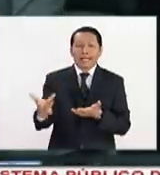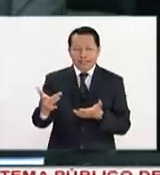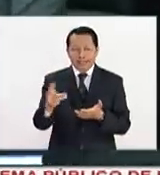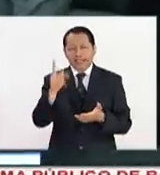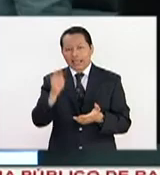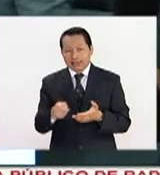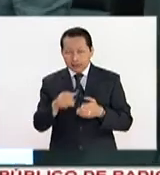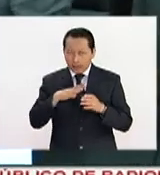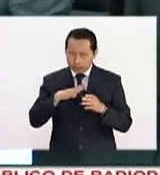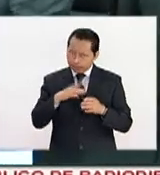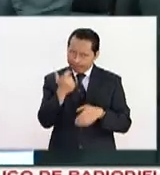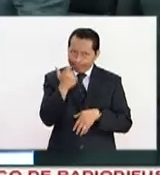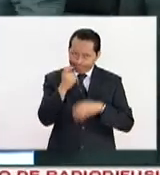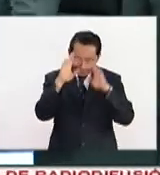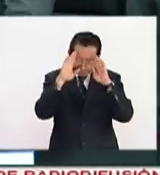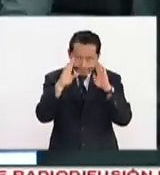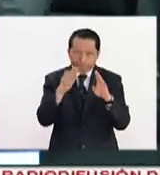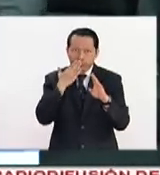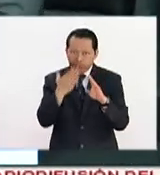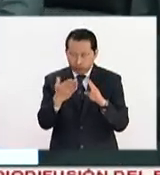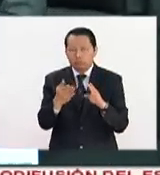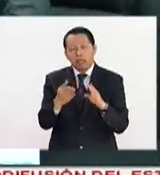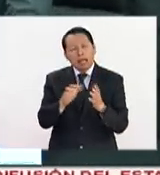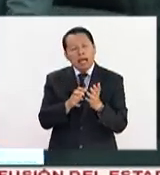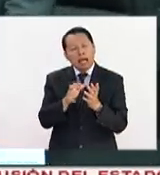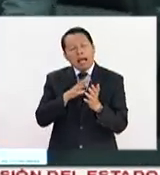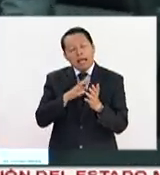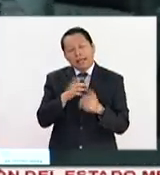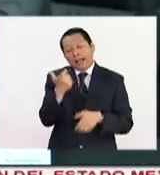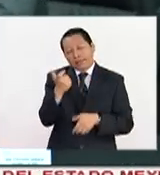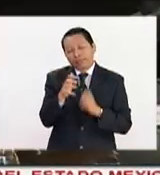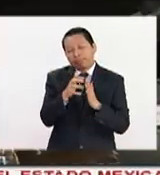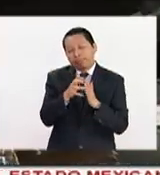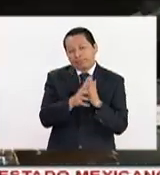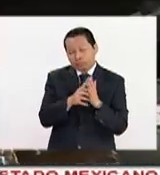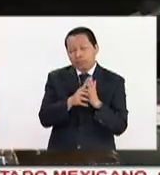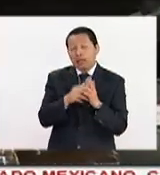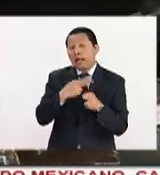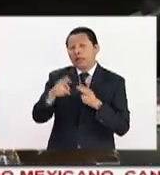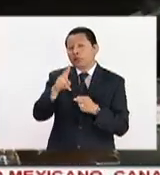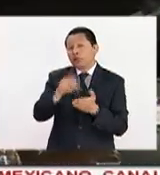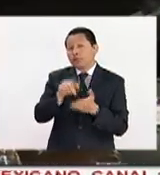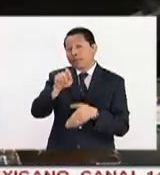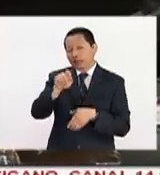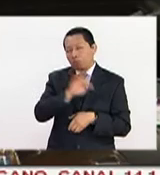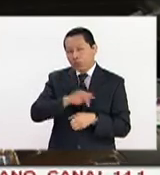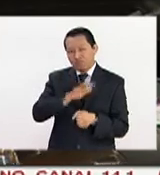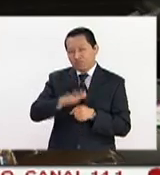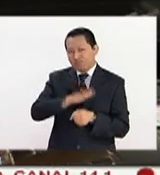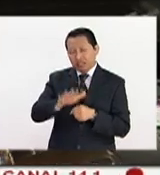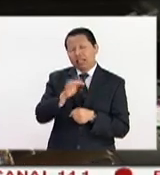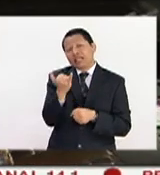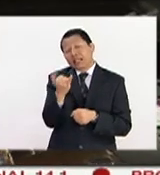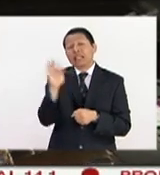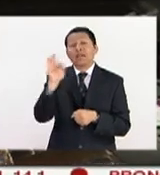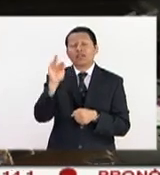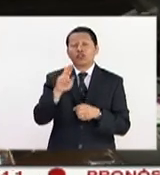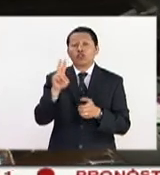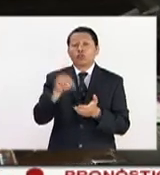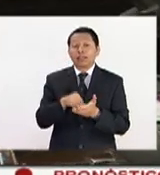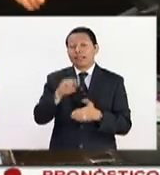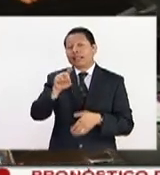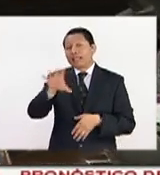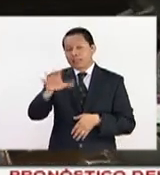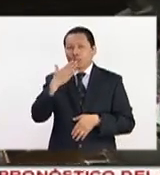financiera y el control de gastos, el IMSS garantiza su viabilidad financiera hasta 2020 y podría extenderse hasta 2035, ya que cuenta con